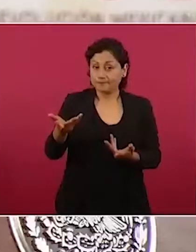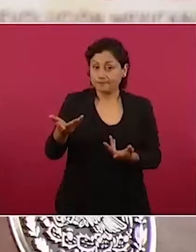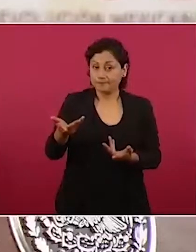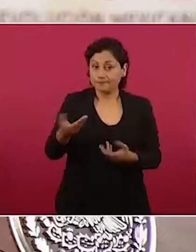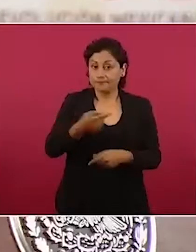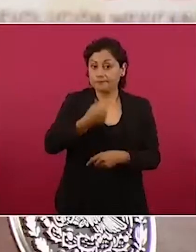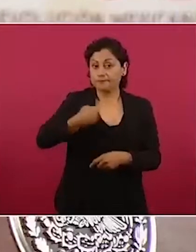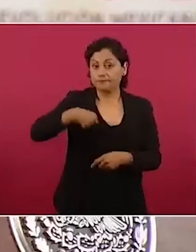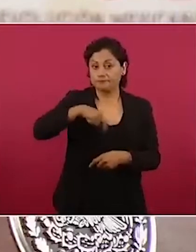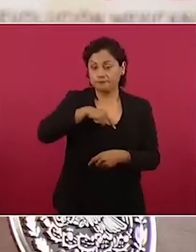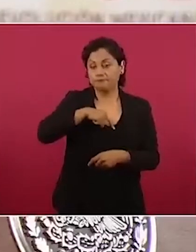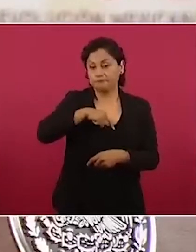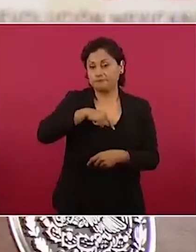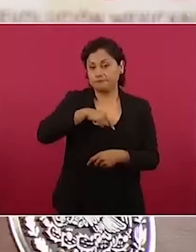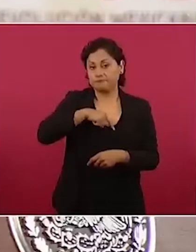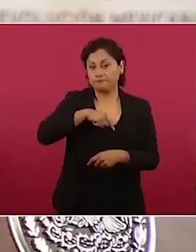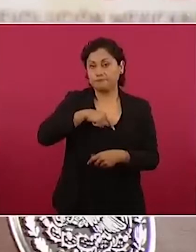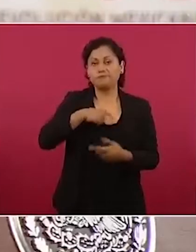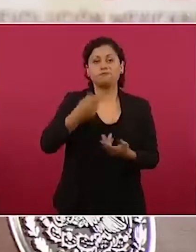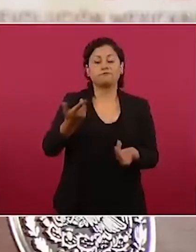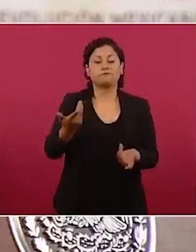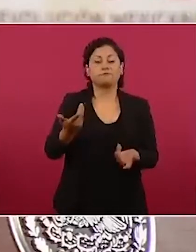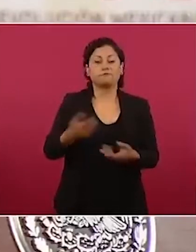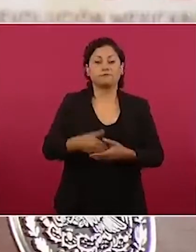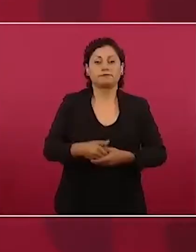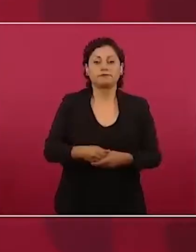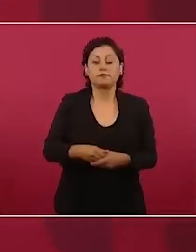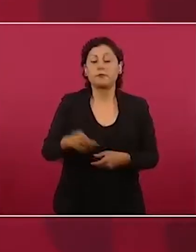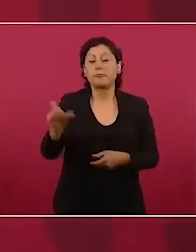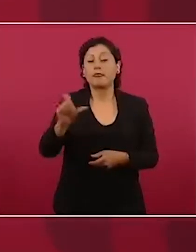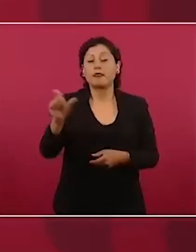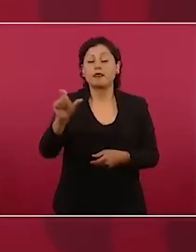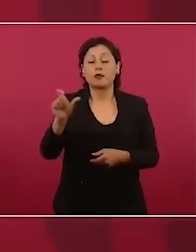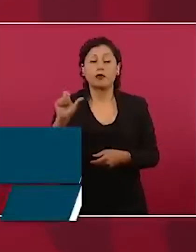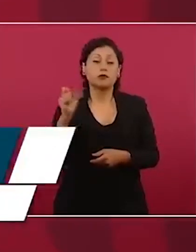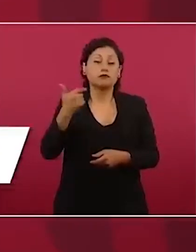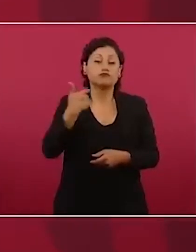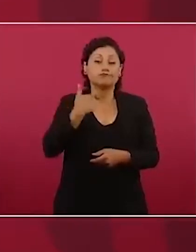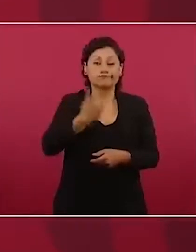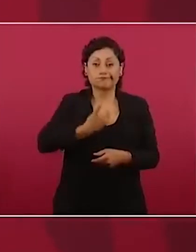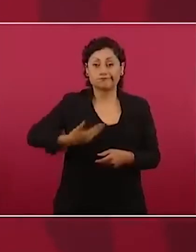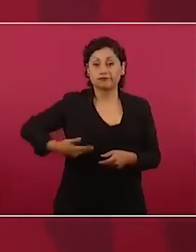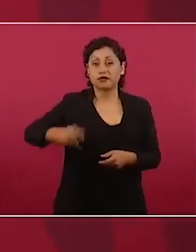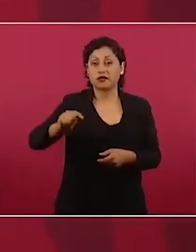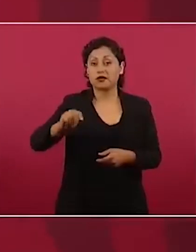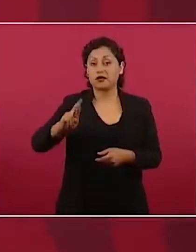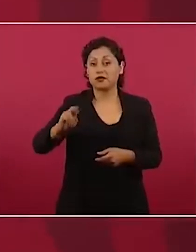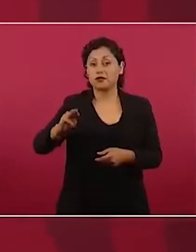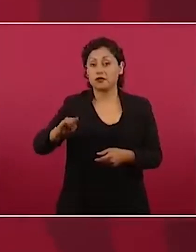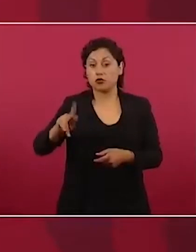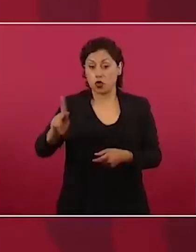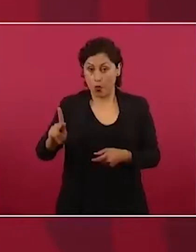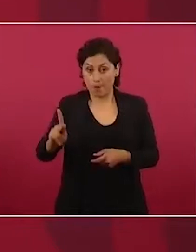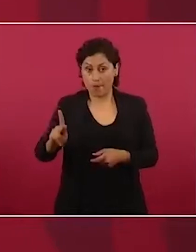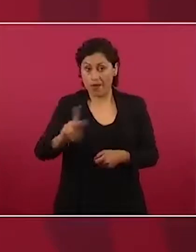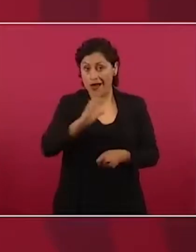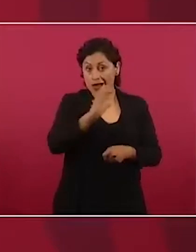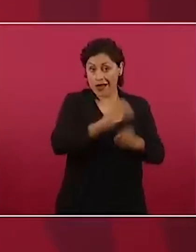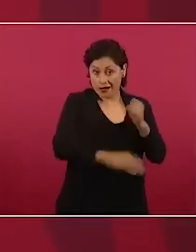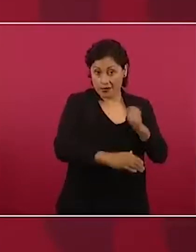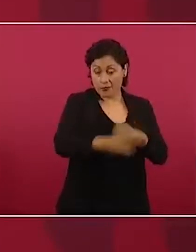al finalizar el gobierno del presidente de donald trump solicitamos